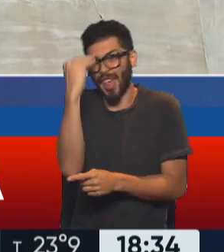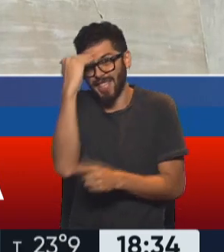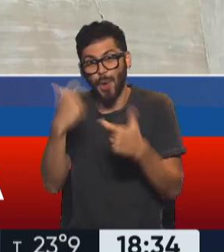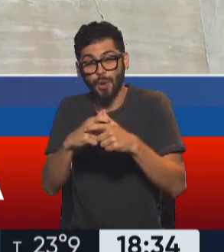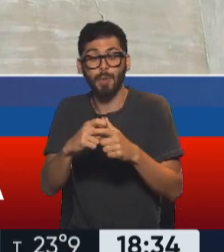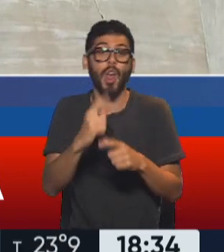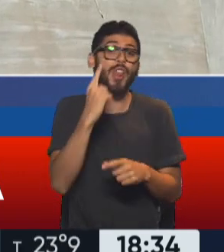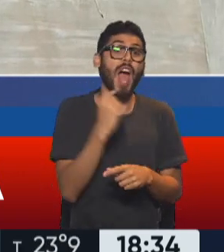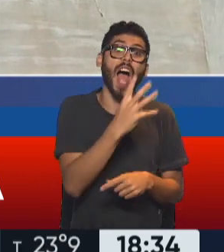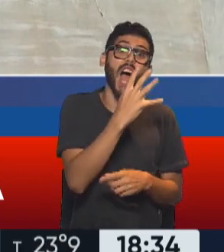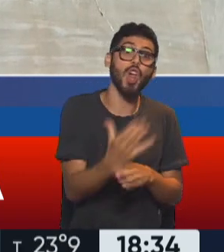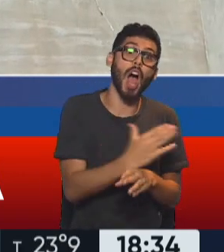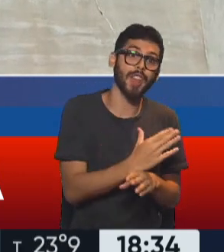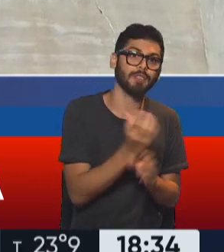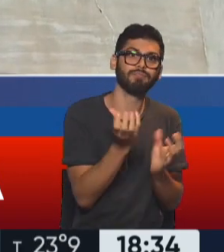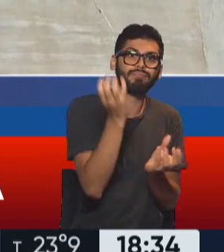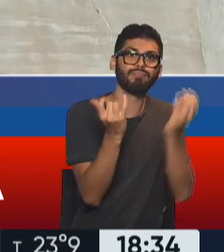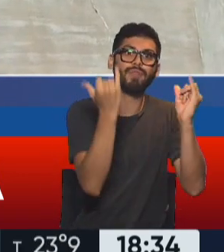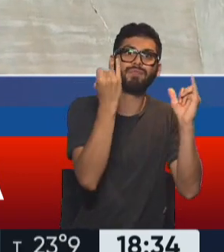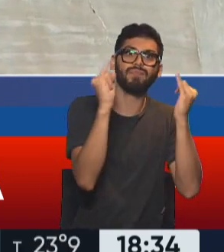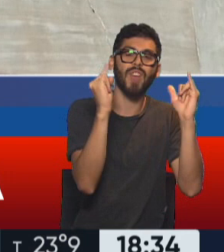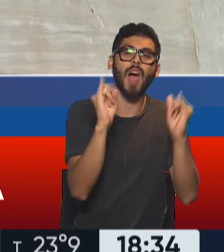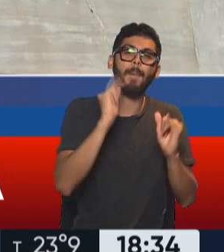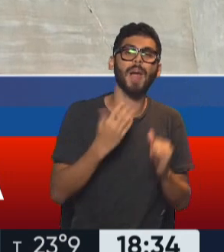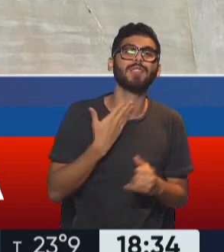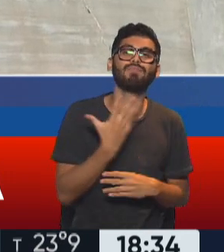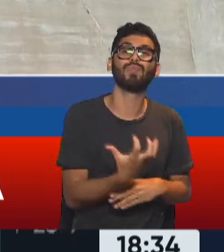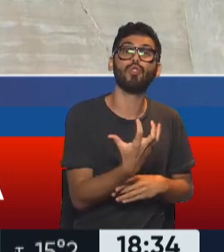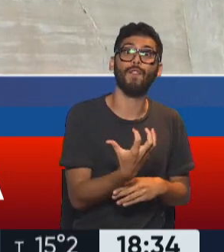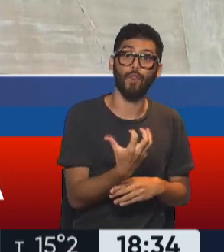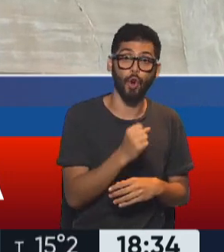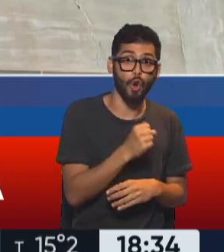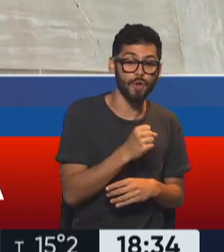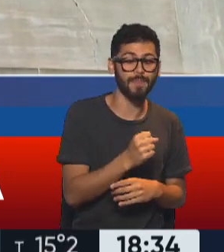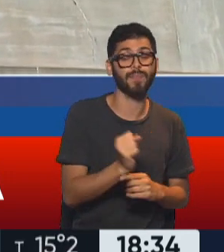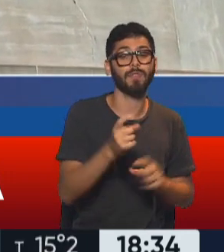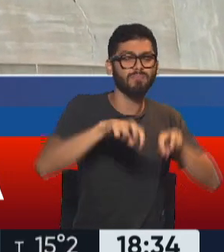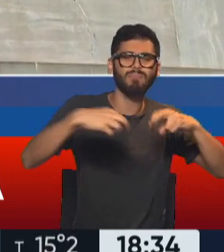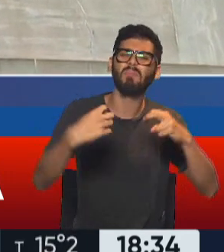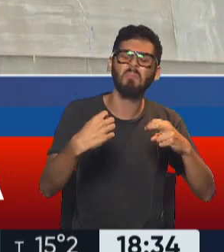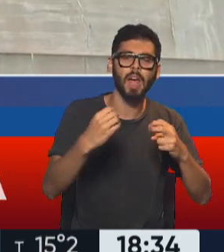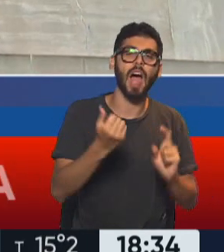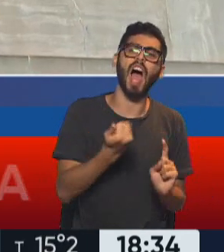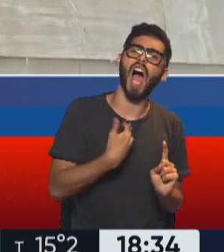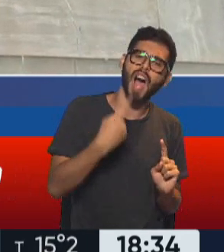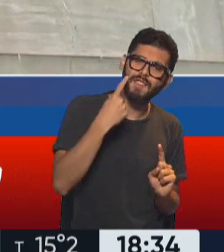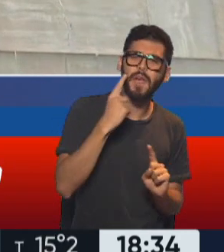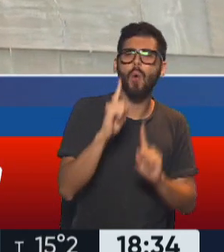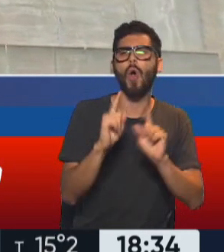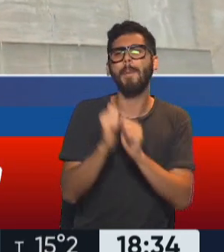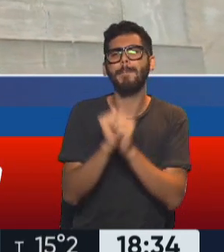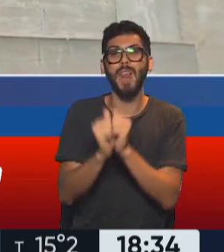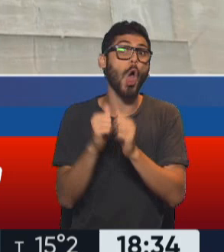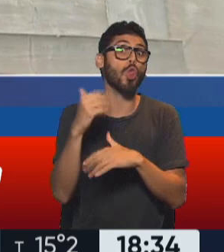instalaron micrófonos y cámaras. Recordemos que esta reunión estaba gente de la AFI, empresarios de